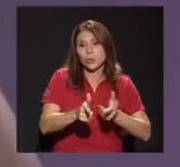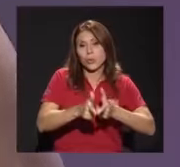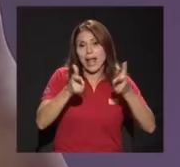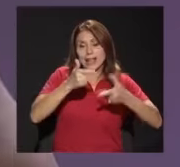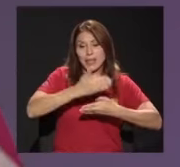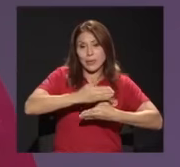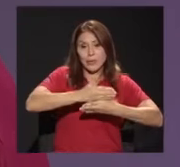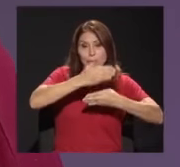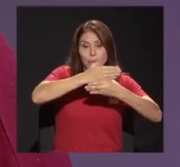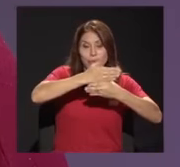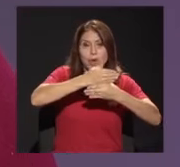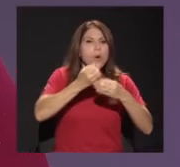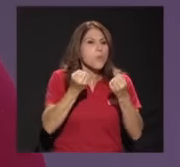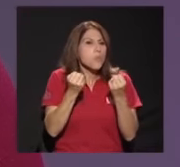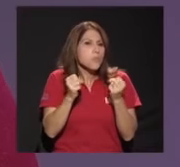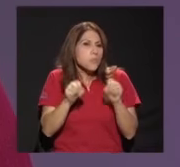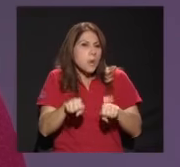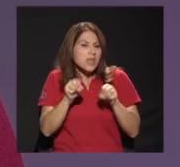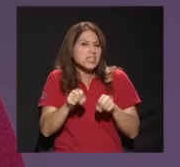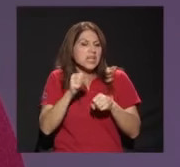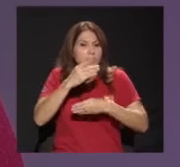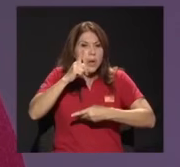el megaproyecto en realidad es muy amplio.